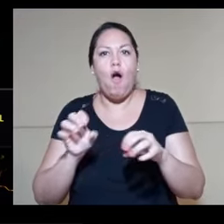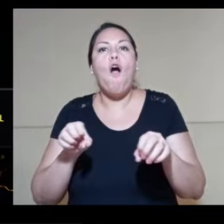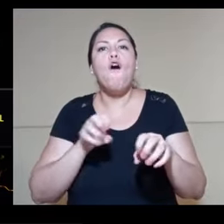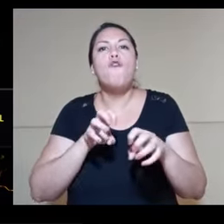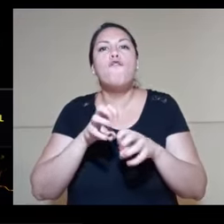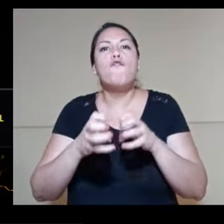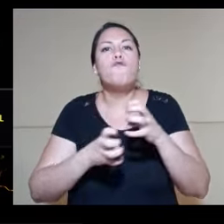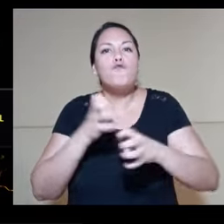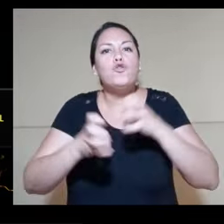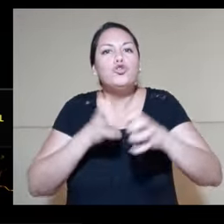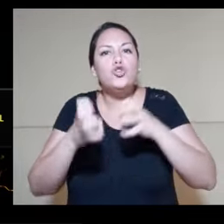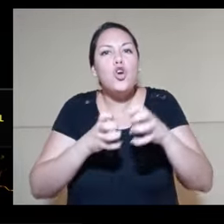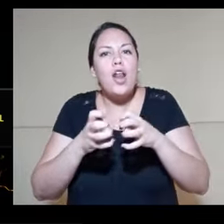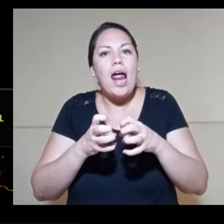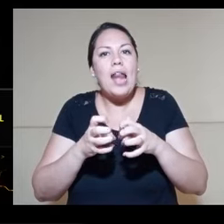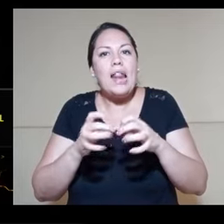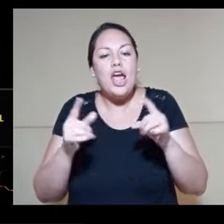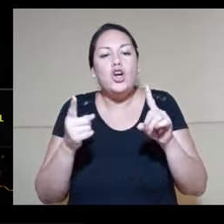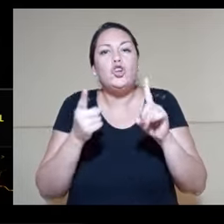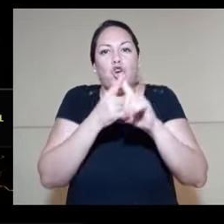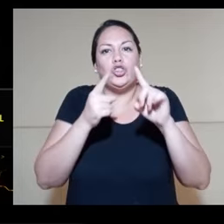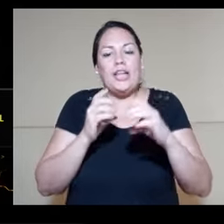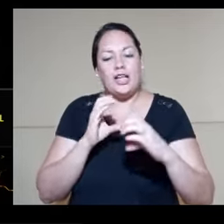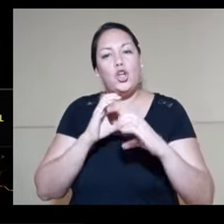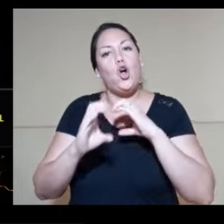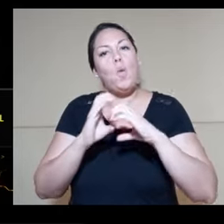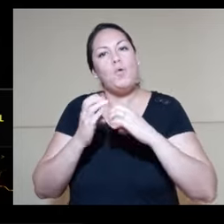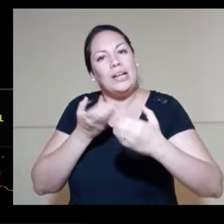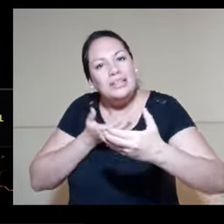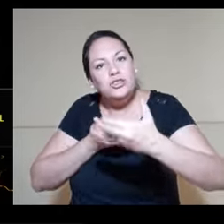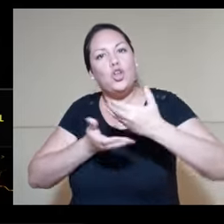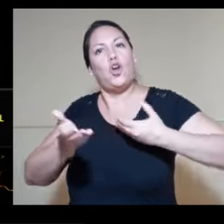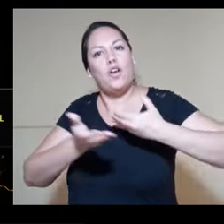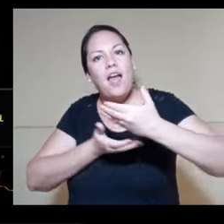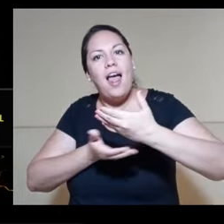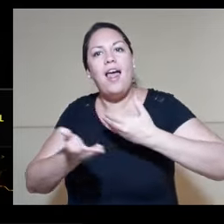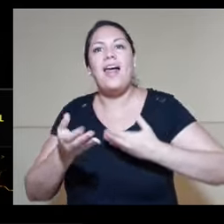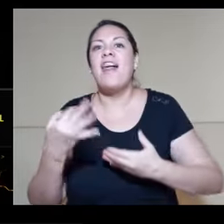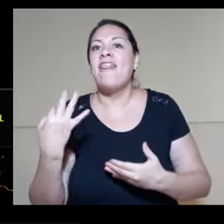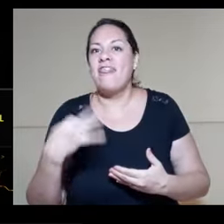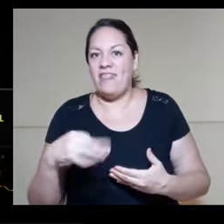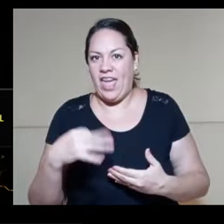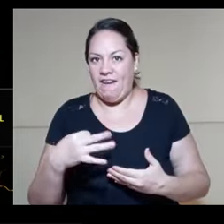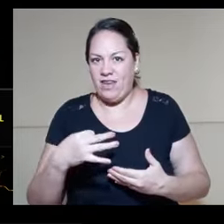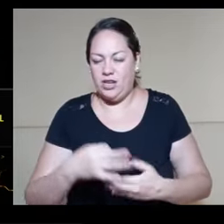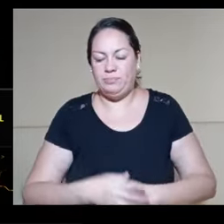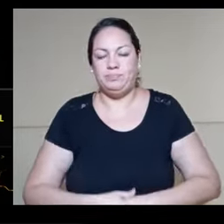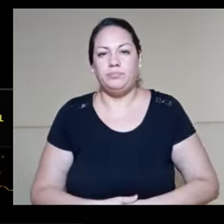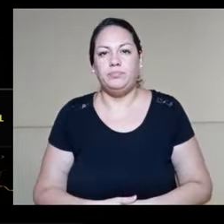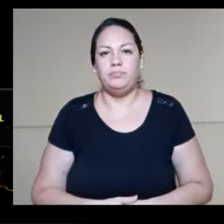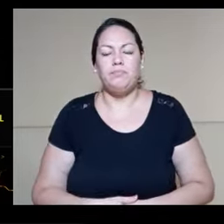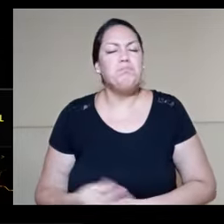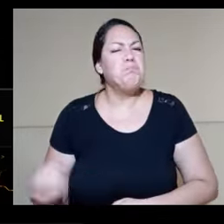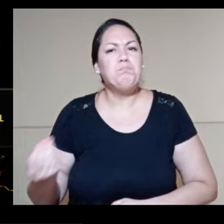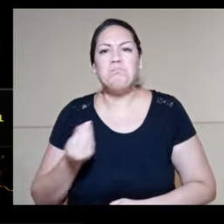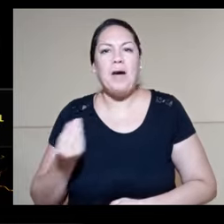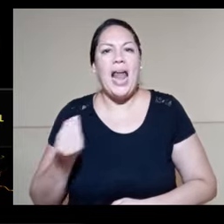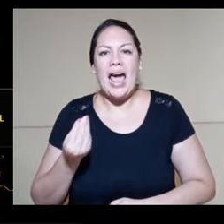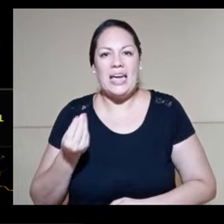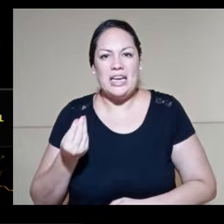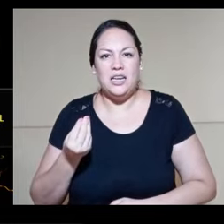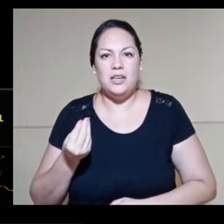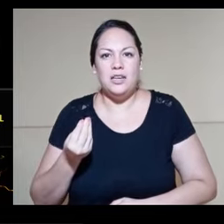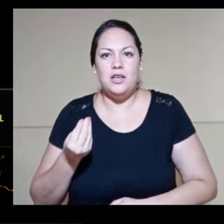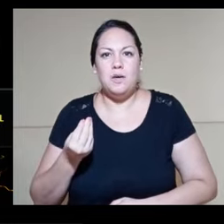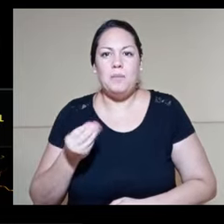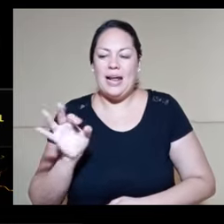una al lado de la otra, eso es anatómico. Pero funcional quiere decir que tiene que haber una comunicación, un intercambio, una función